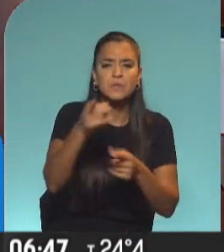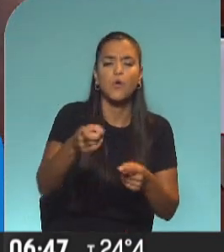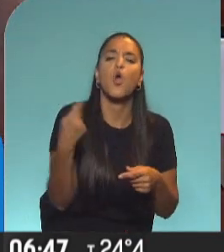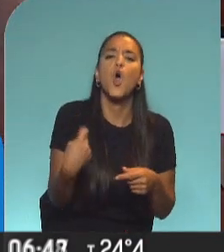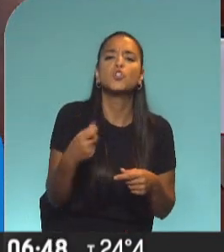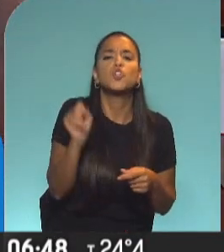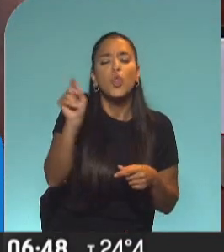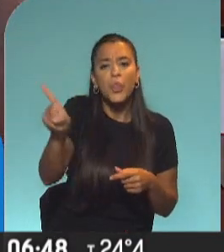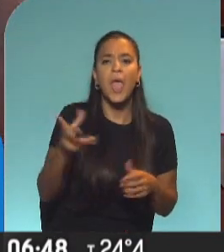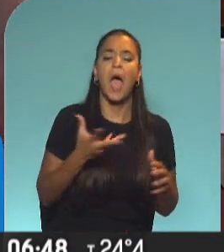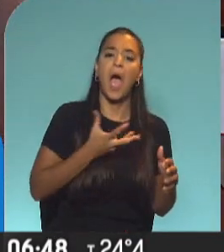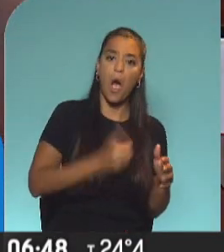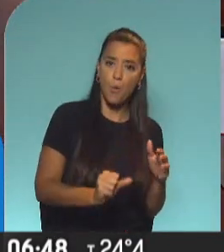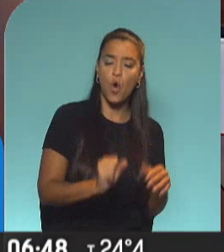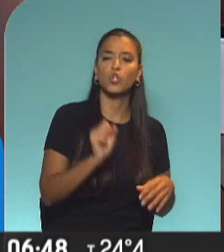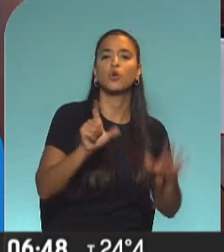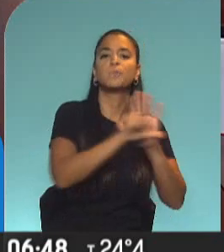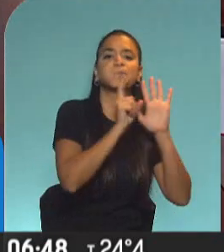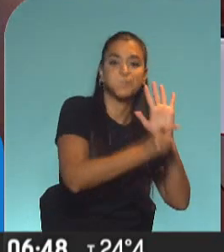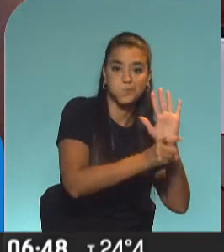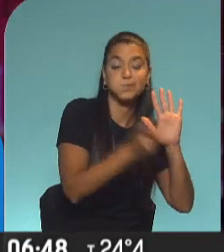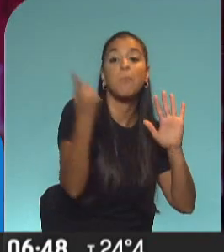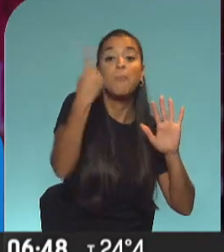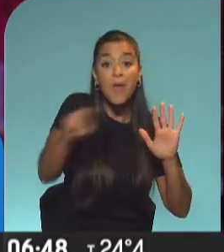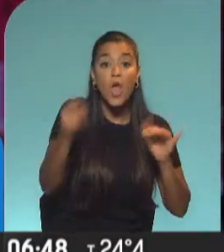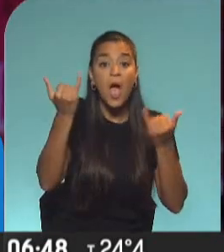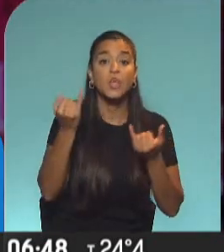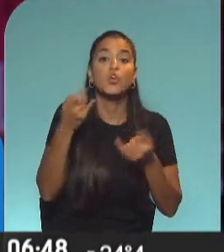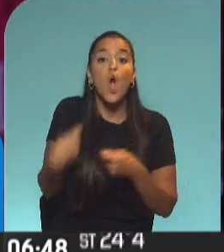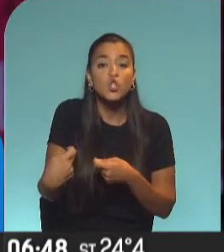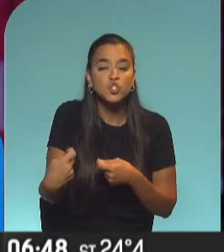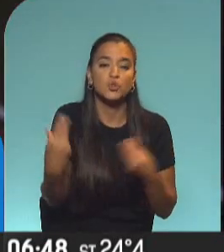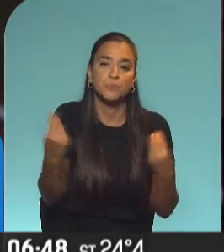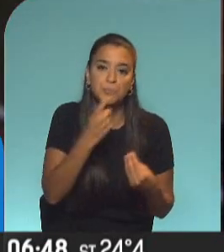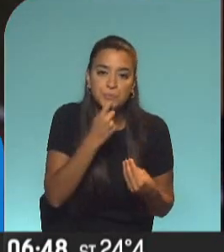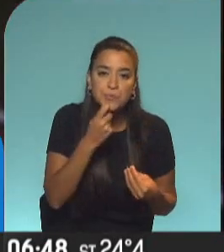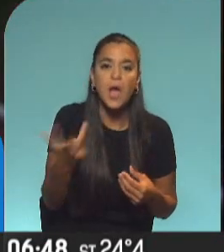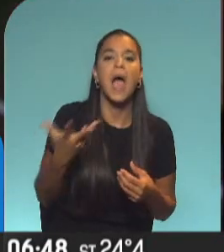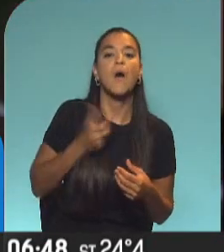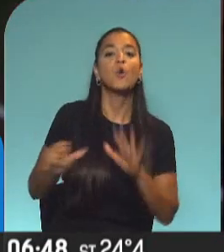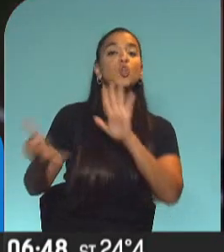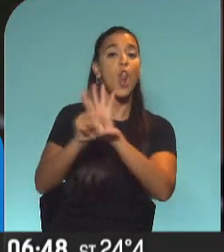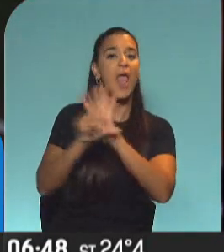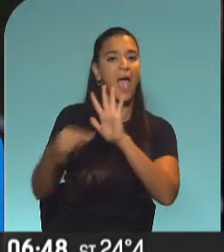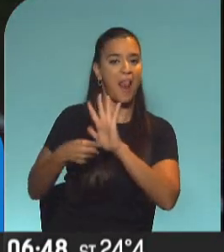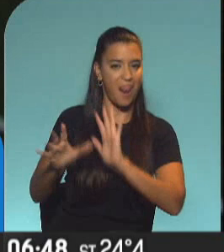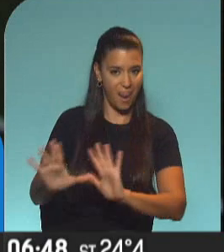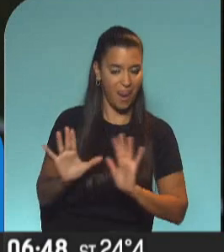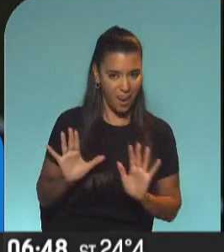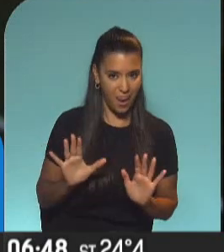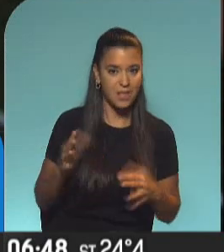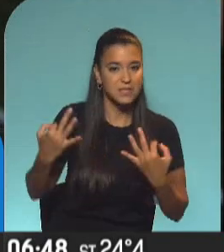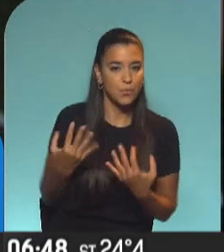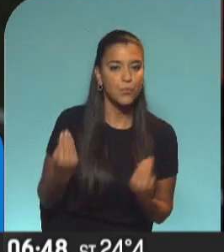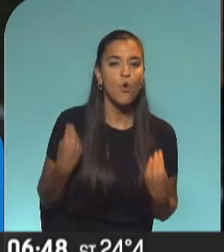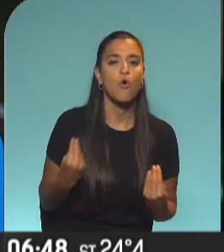costos del aborto inseguro, ilegal. Pero también están los costos de cuánto del aborto legal, ¿no? Seguro,